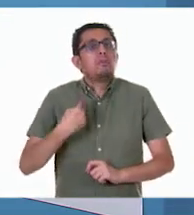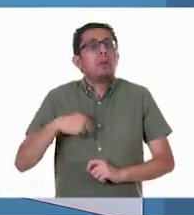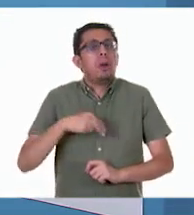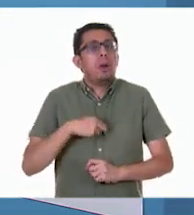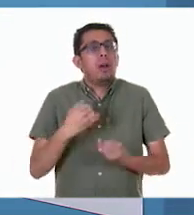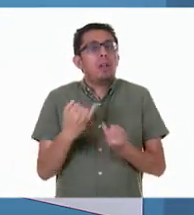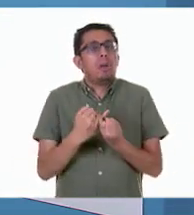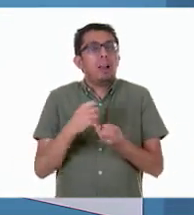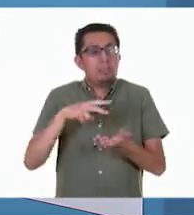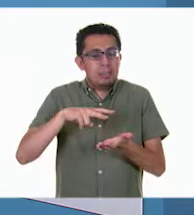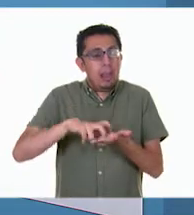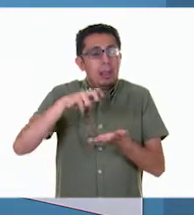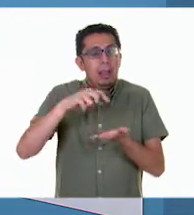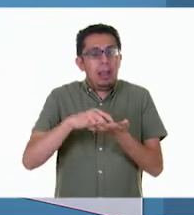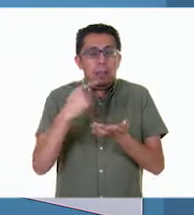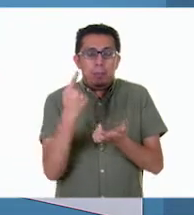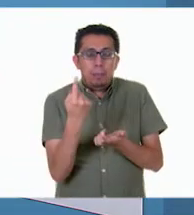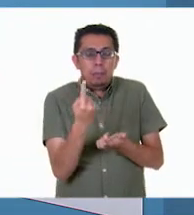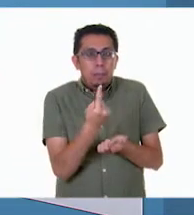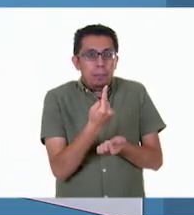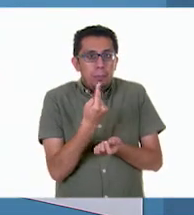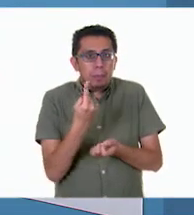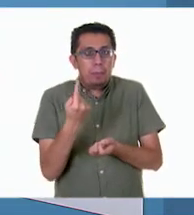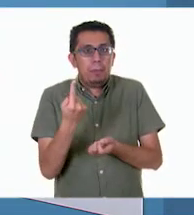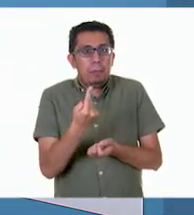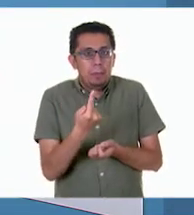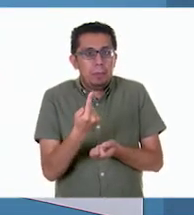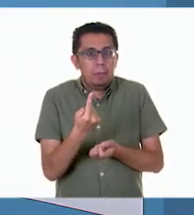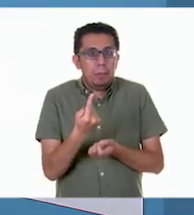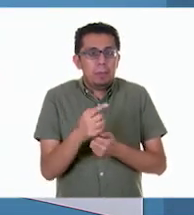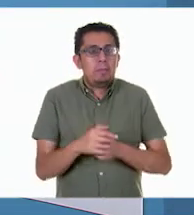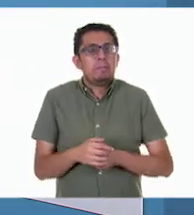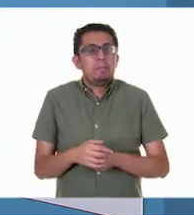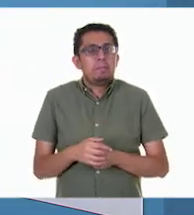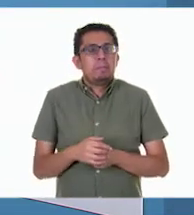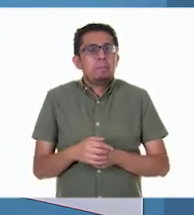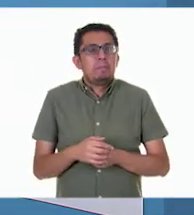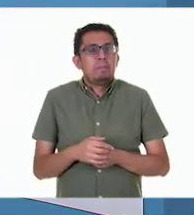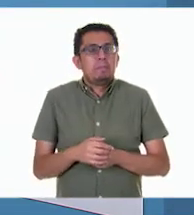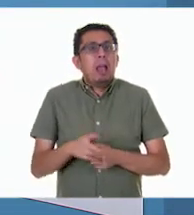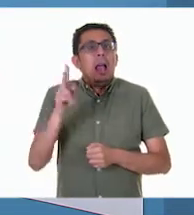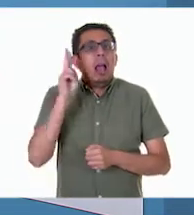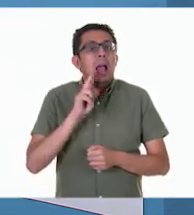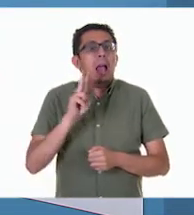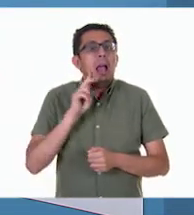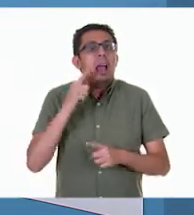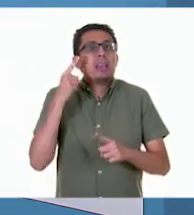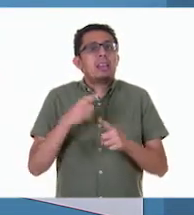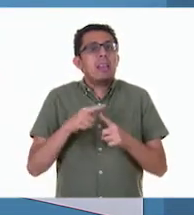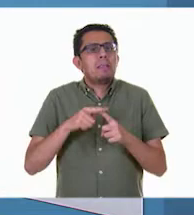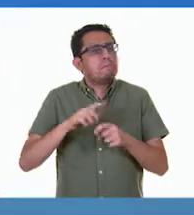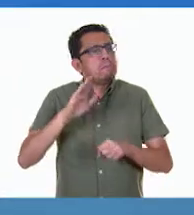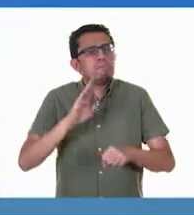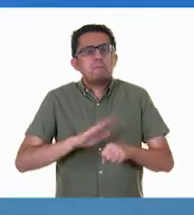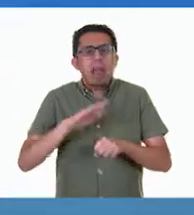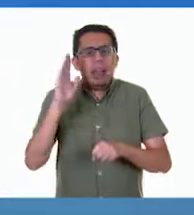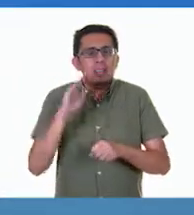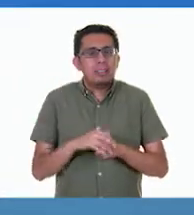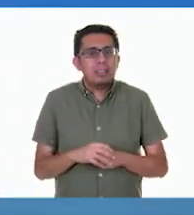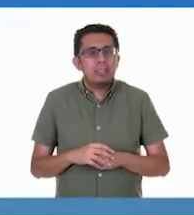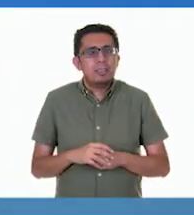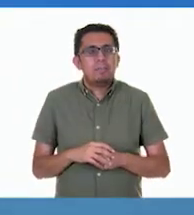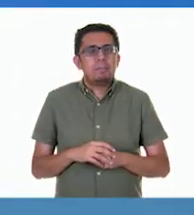trompo para ver definitivamente y de una vez por todas y todas quién da los saltos más grandes.